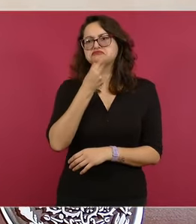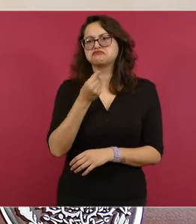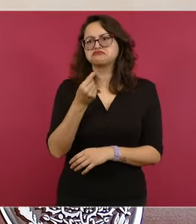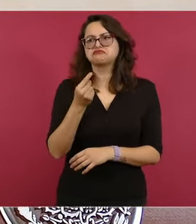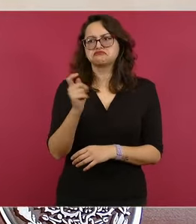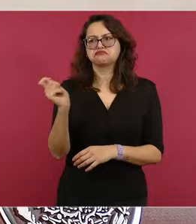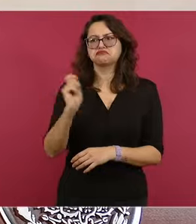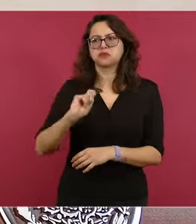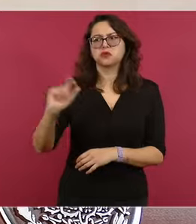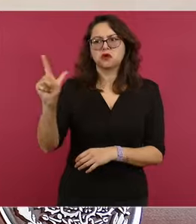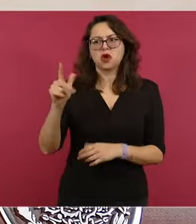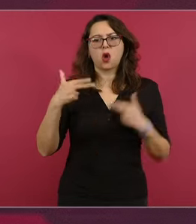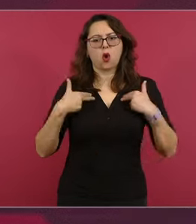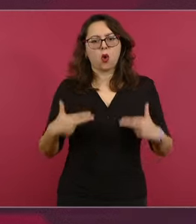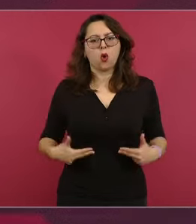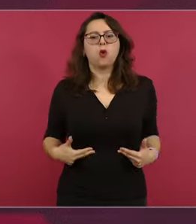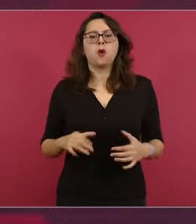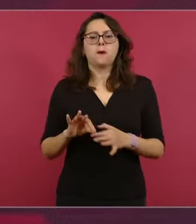humanista,